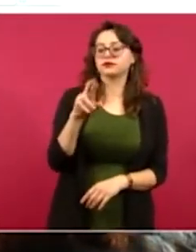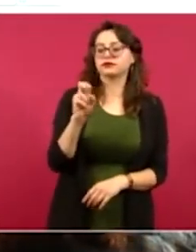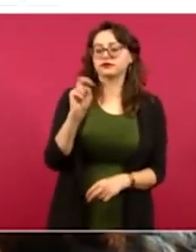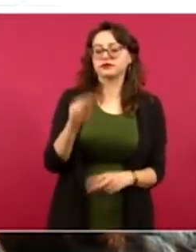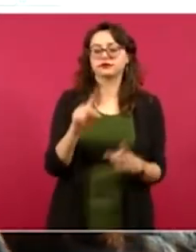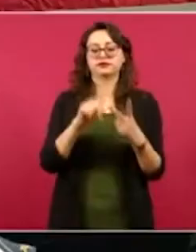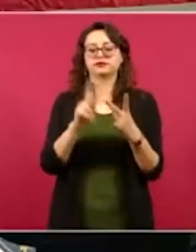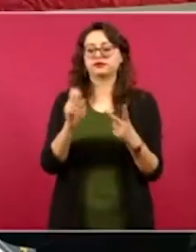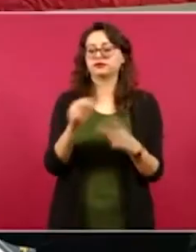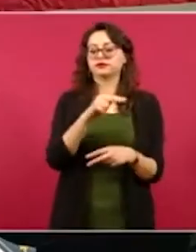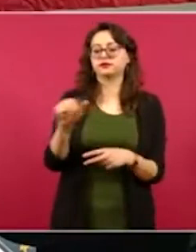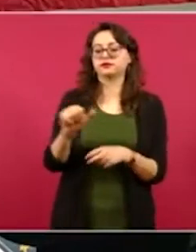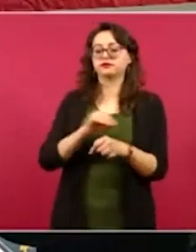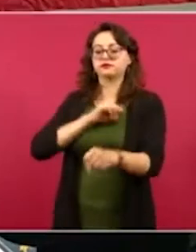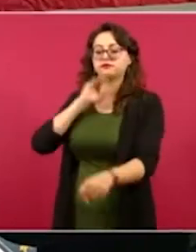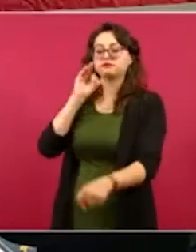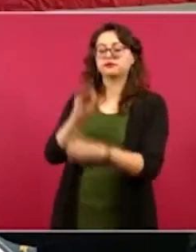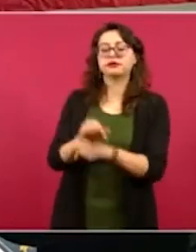20,488